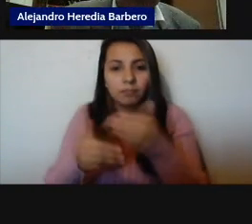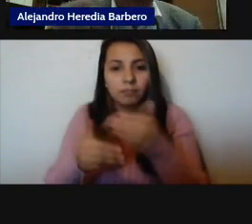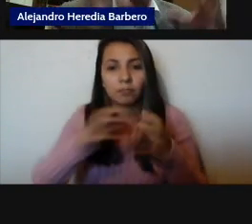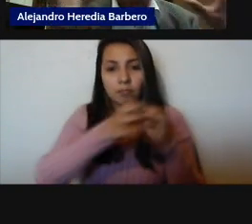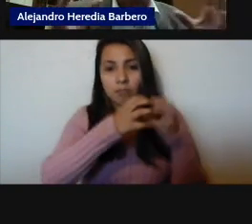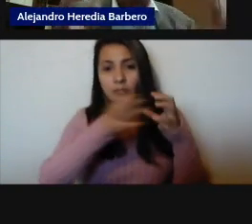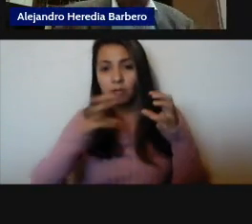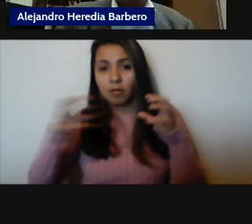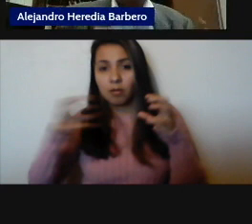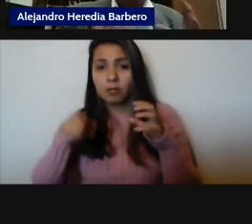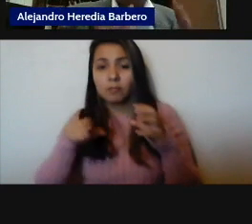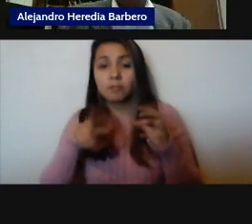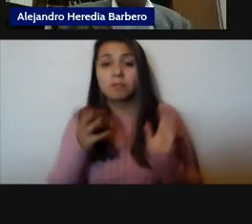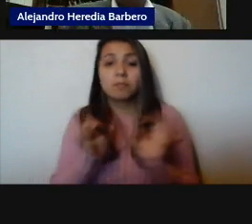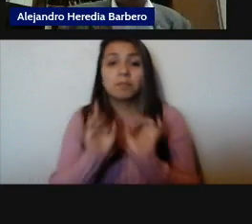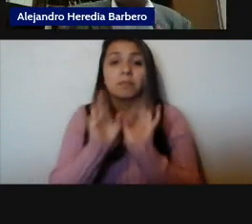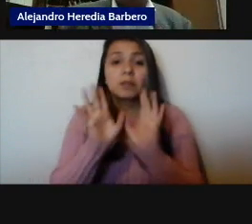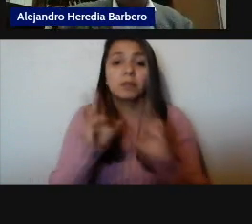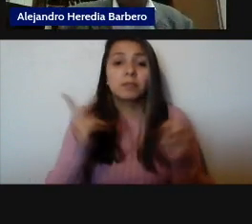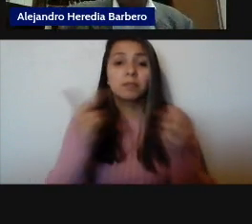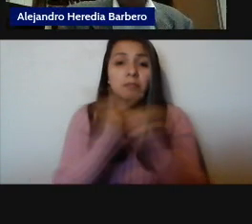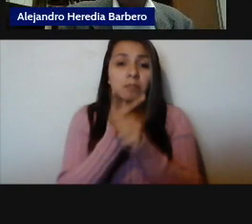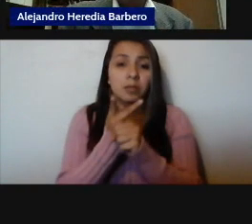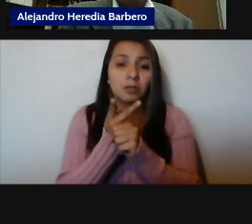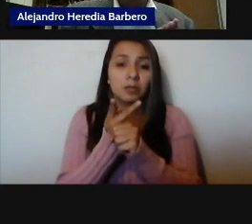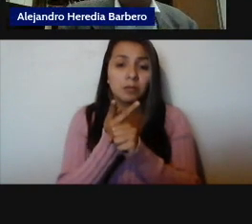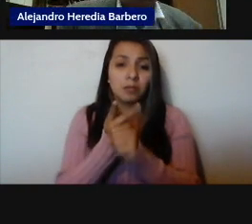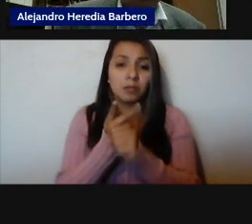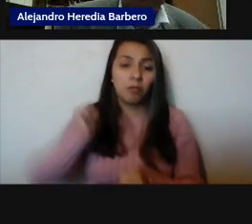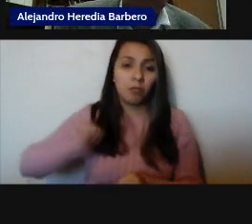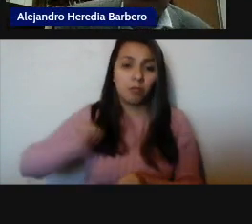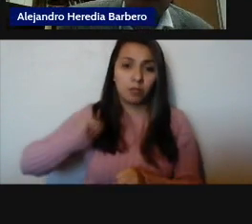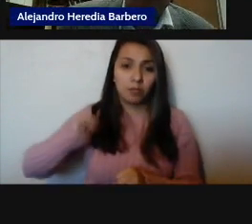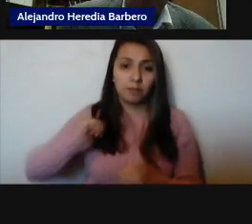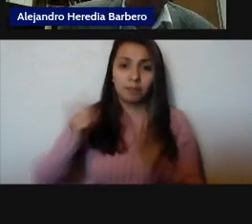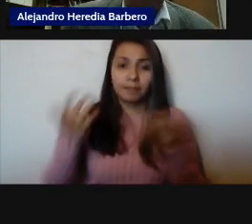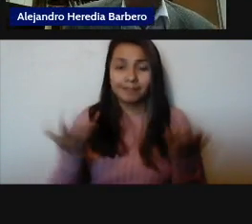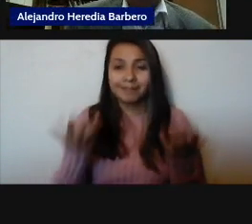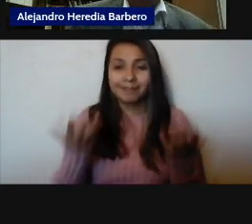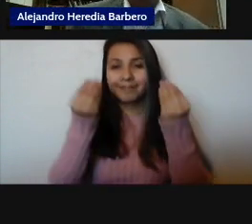procesos, desglosar los procesos de evolución molecular que pudieron ocurrir